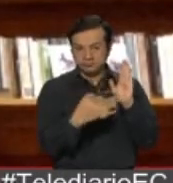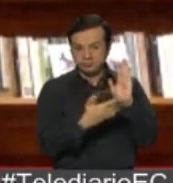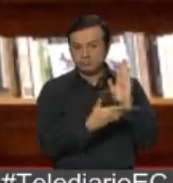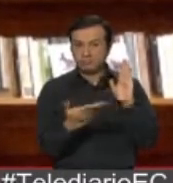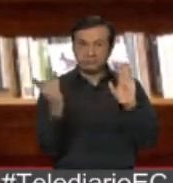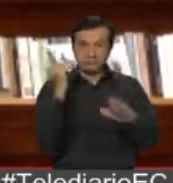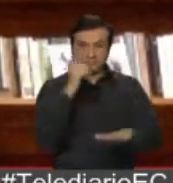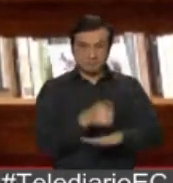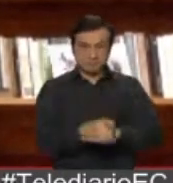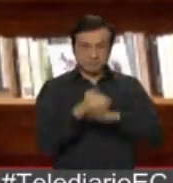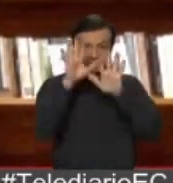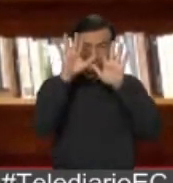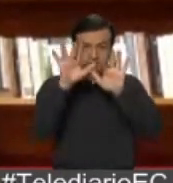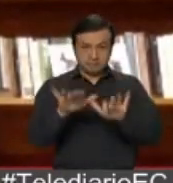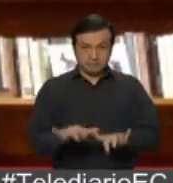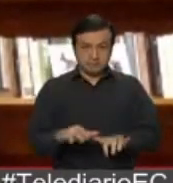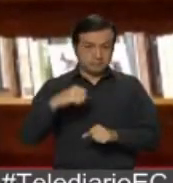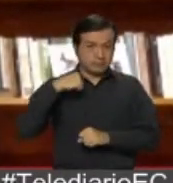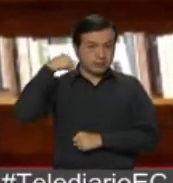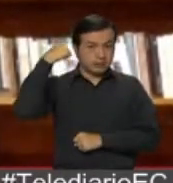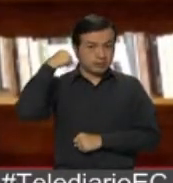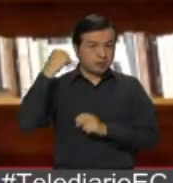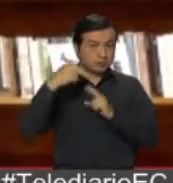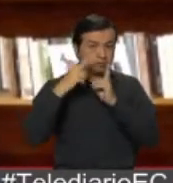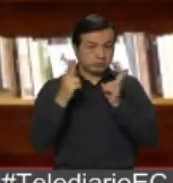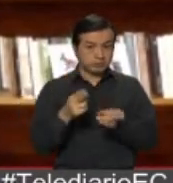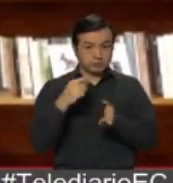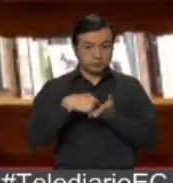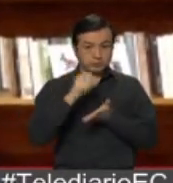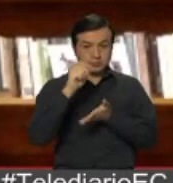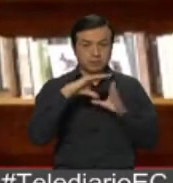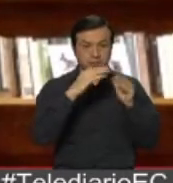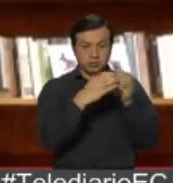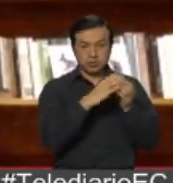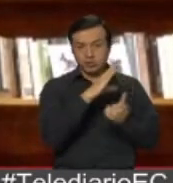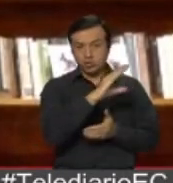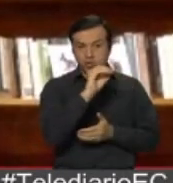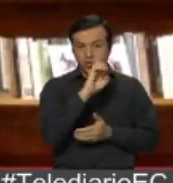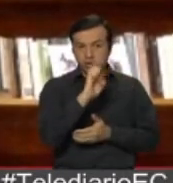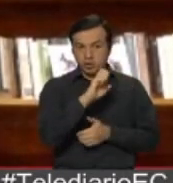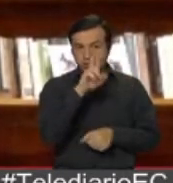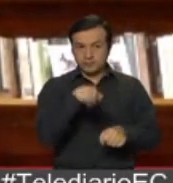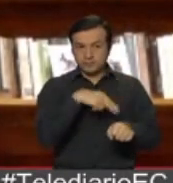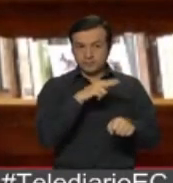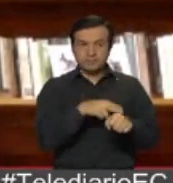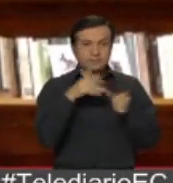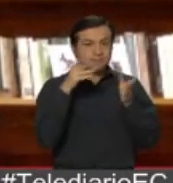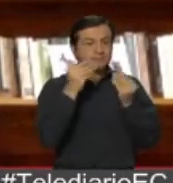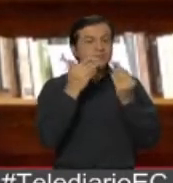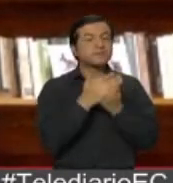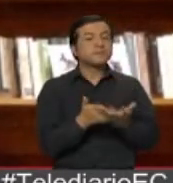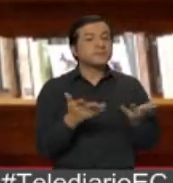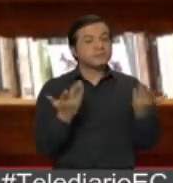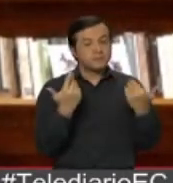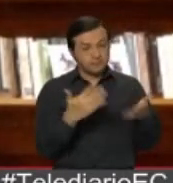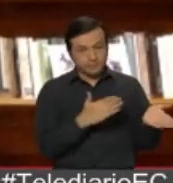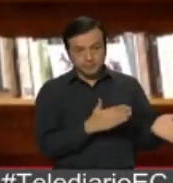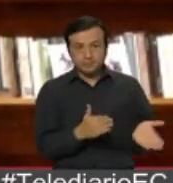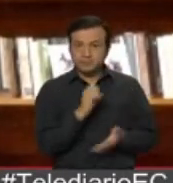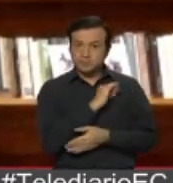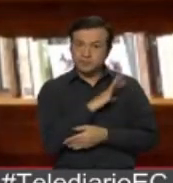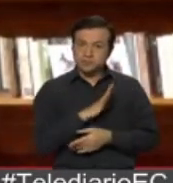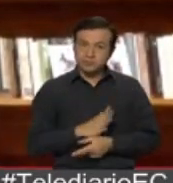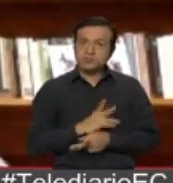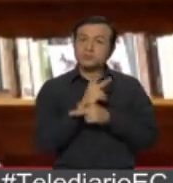emitió la Secretaría de Derechos Humanos, aprobado por el COE Nacional, en donde se están tomando justamente estas